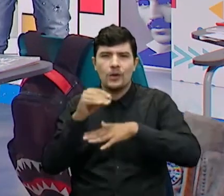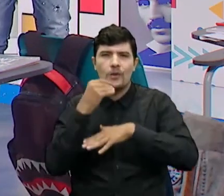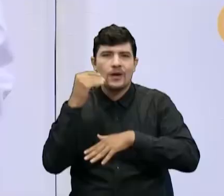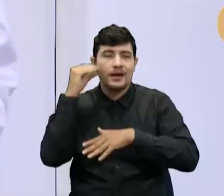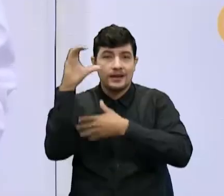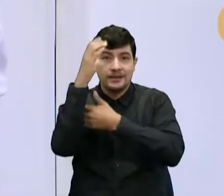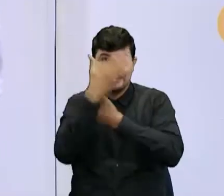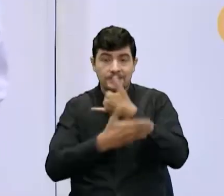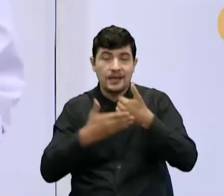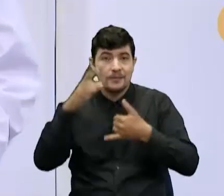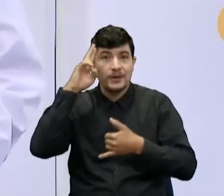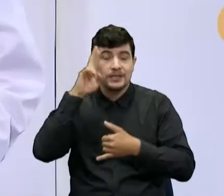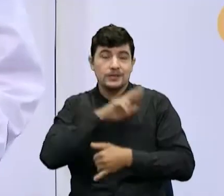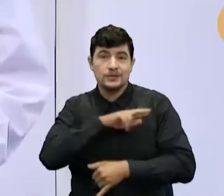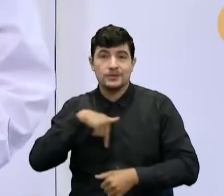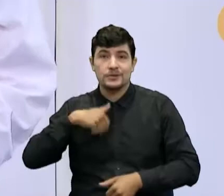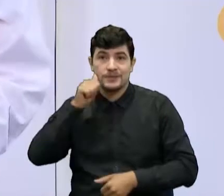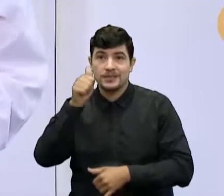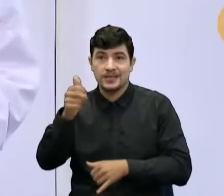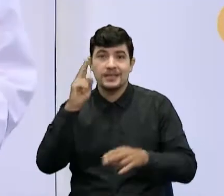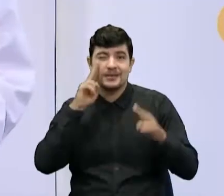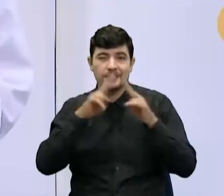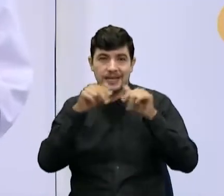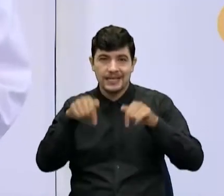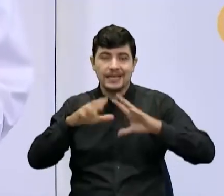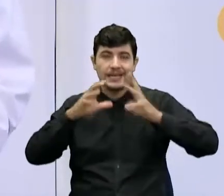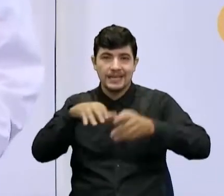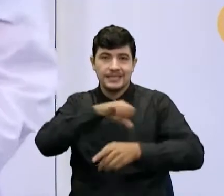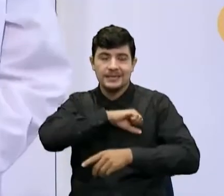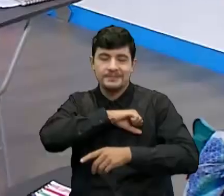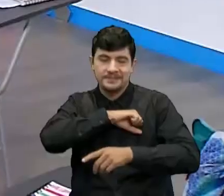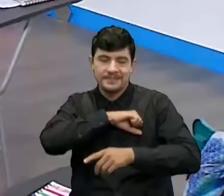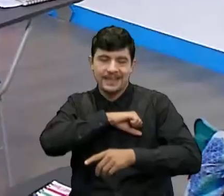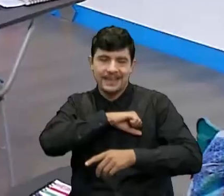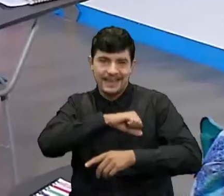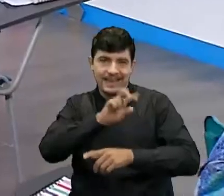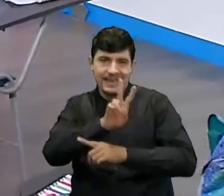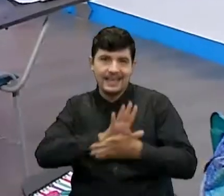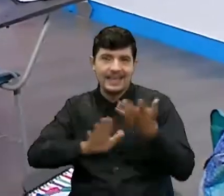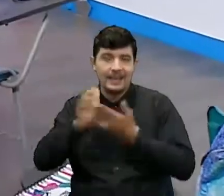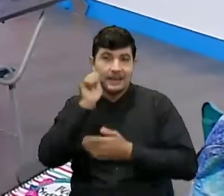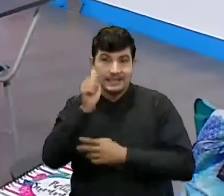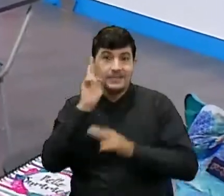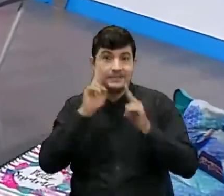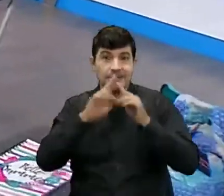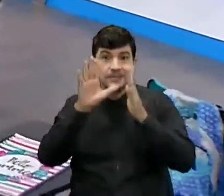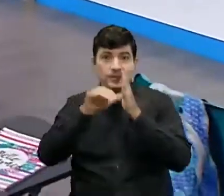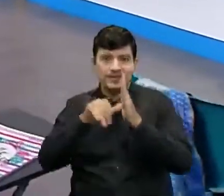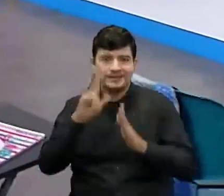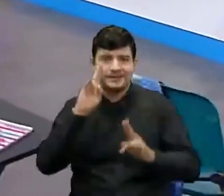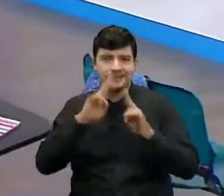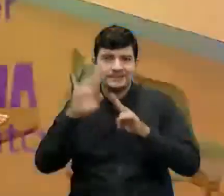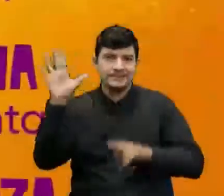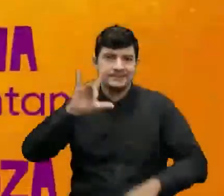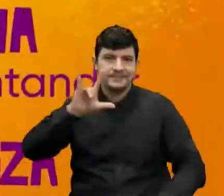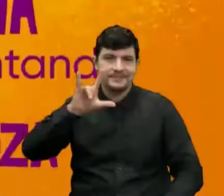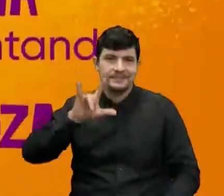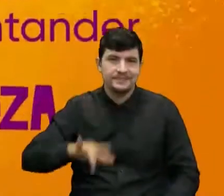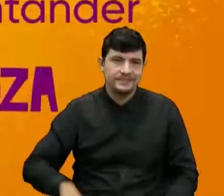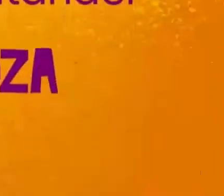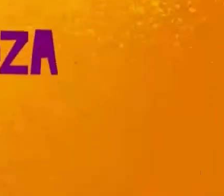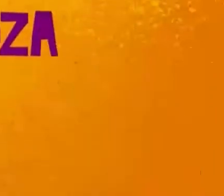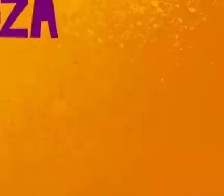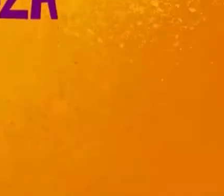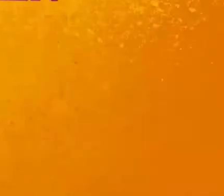Por supuesto Nos vemos mañana Con clase de ciencias sociales Esto fue Mi clase Mi parche ¡Chao! Chao